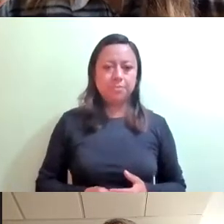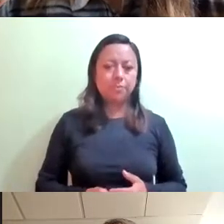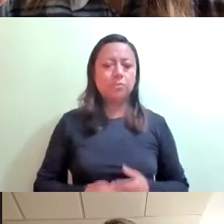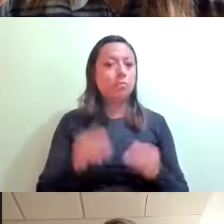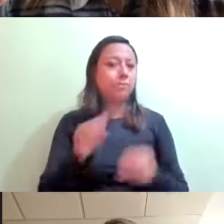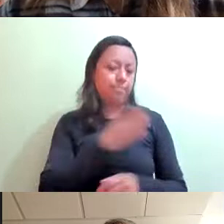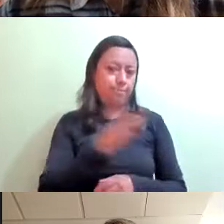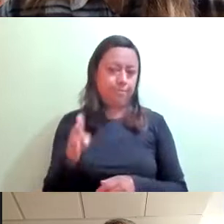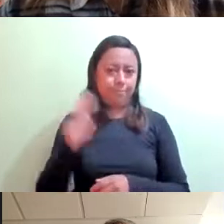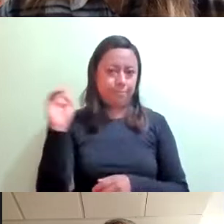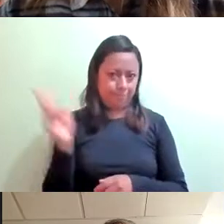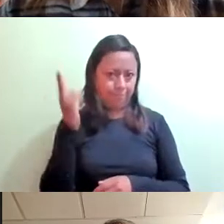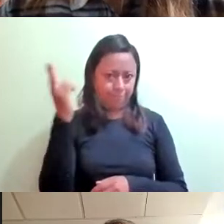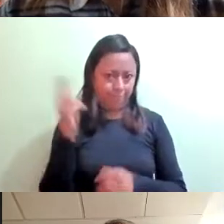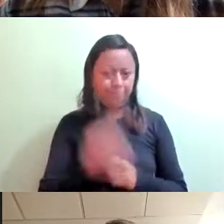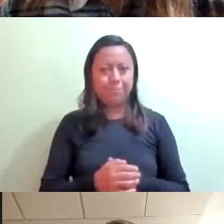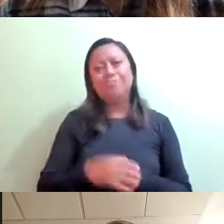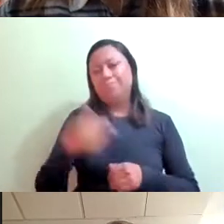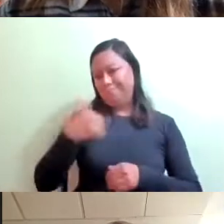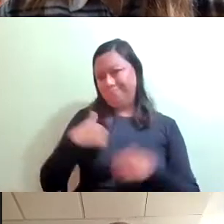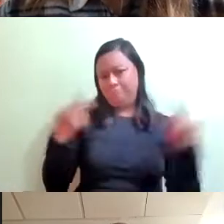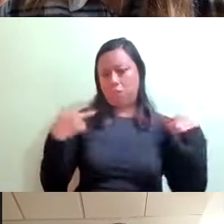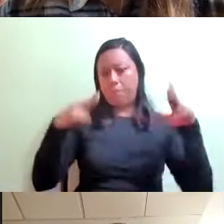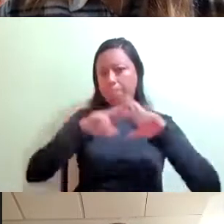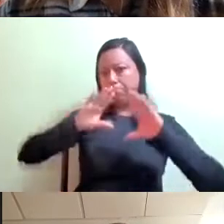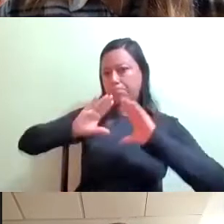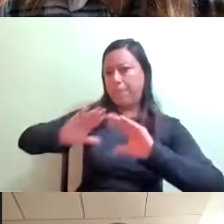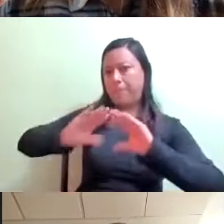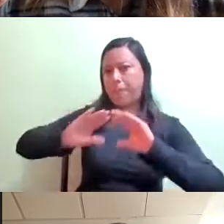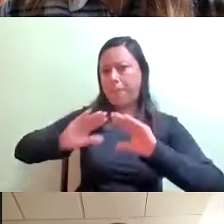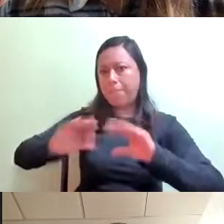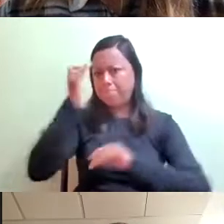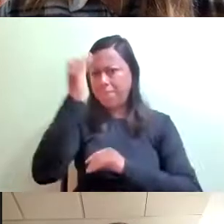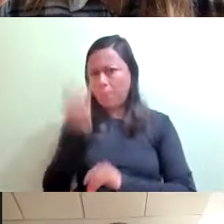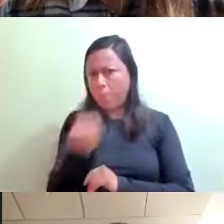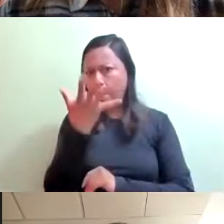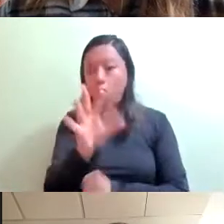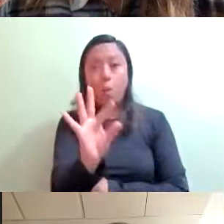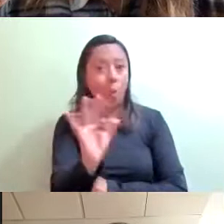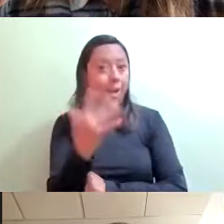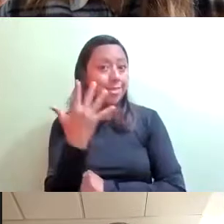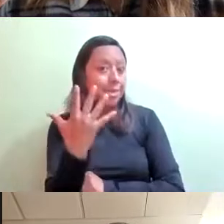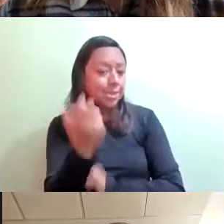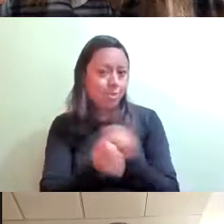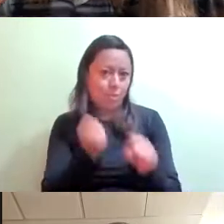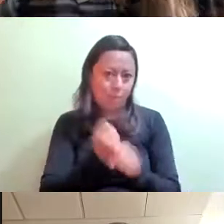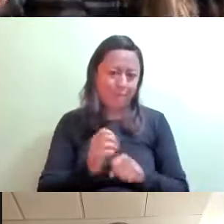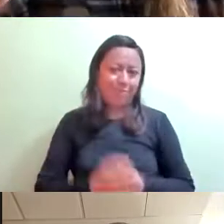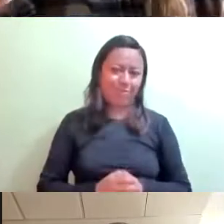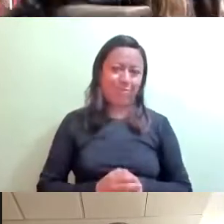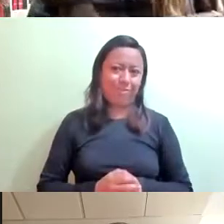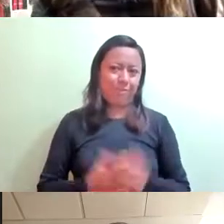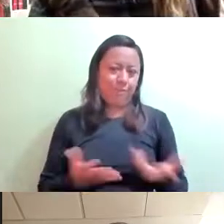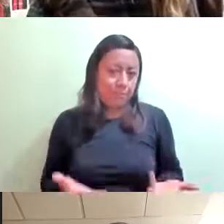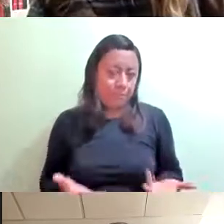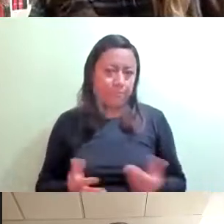universidad, 45 años de docente, me ha enseñado a veces a decir docente, cosa que